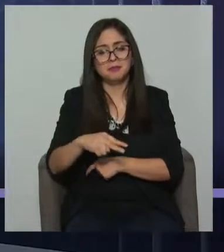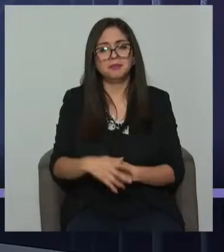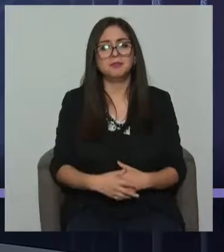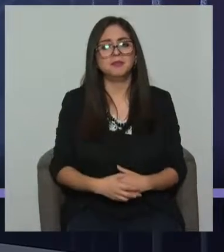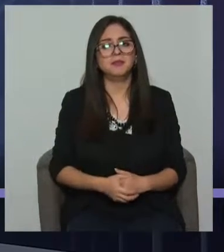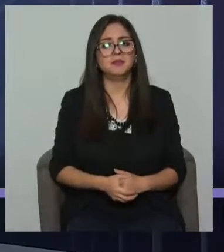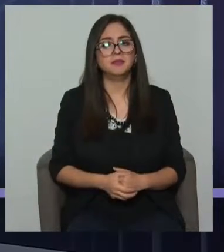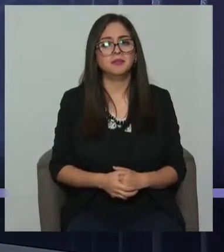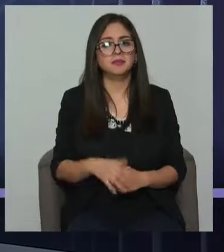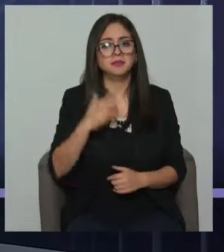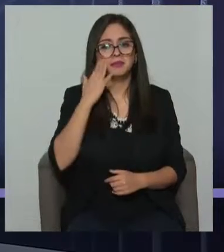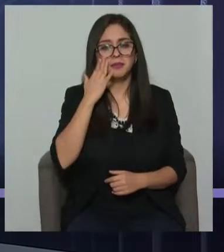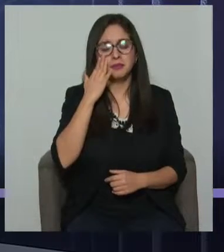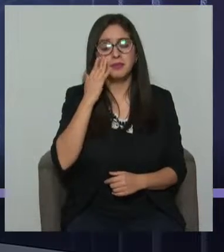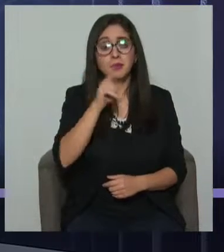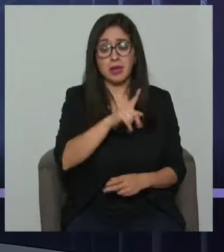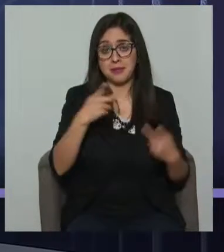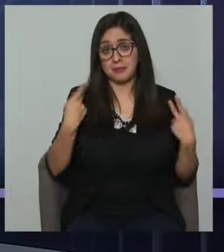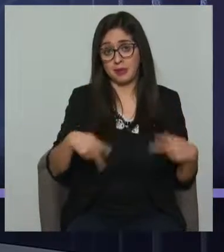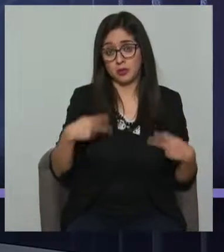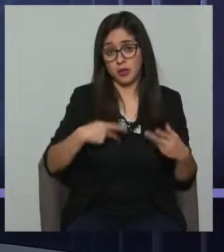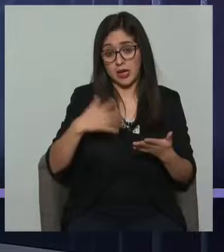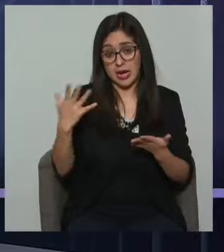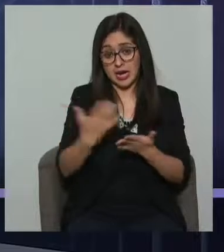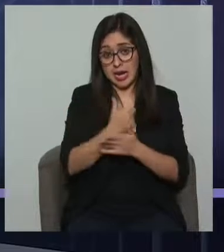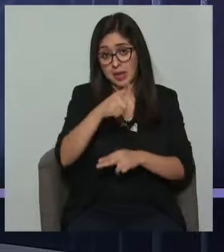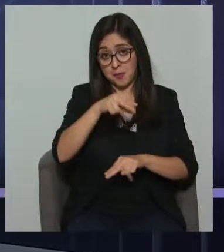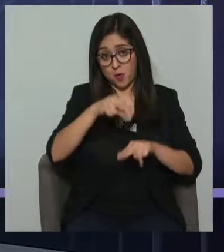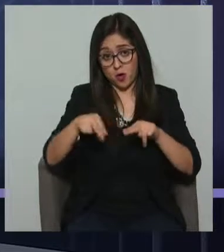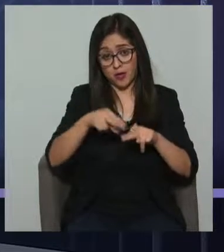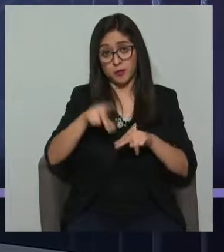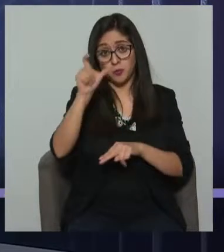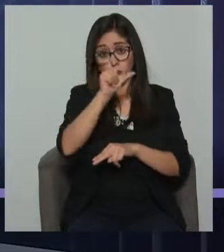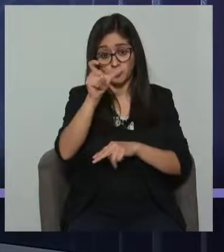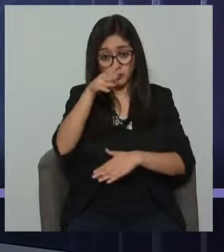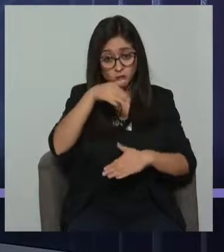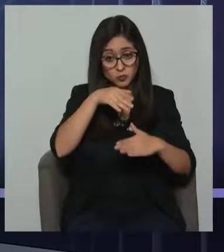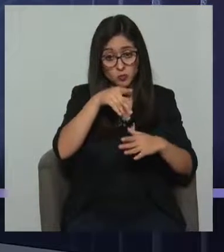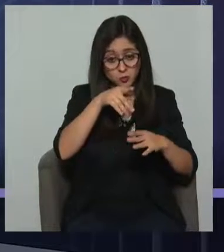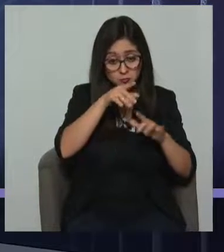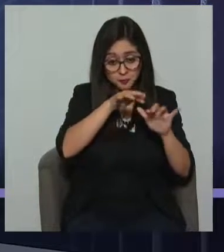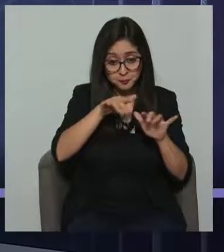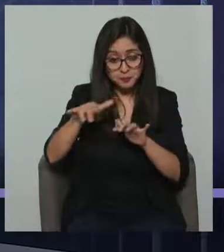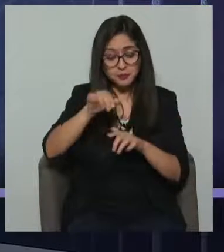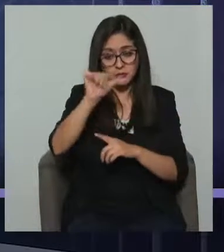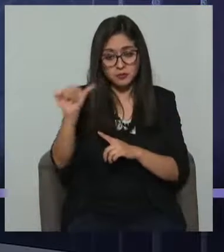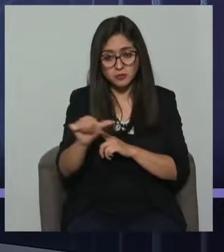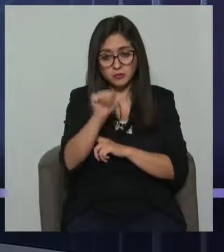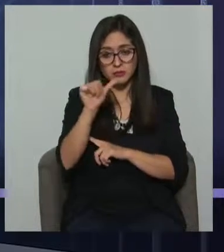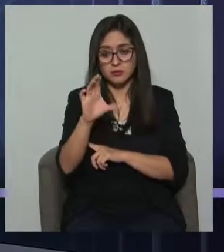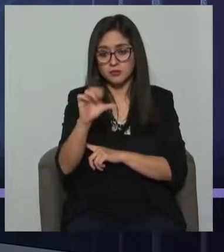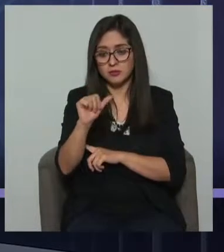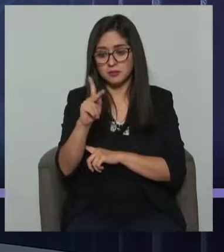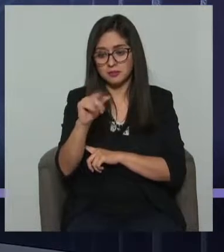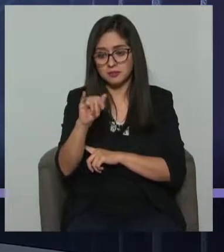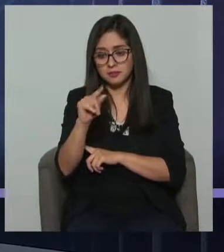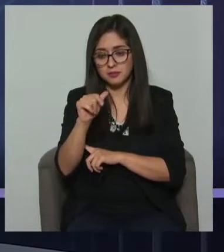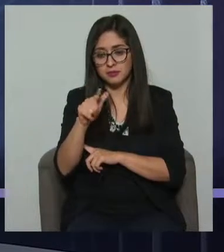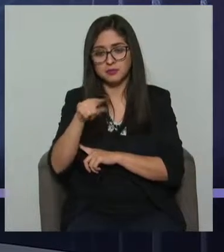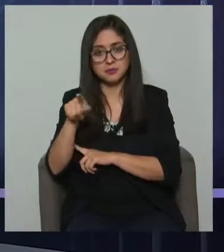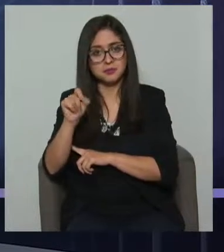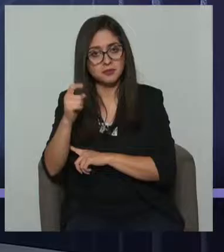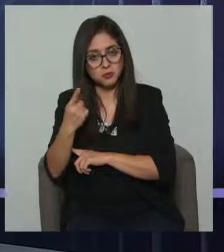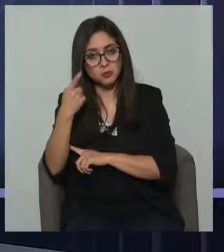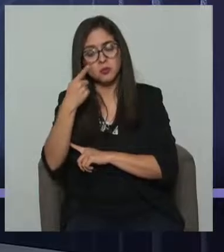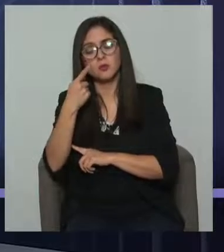televidentes afortunados que se van a ganar esta cortesía, tan solo al entrar a @capital_21 y seguir la dinámica para ver